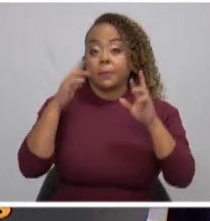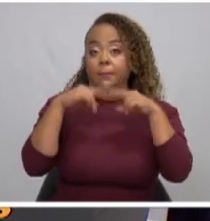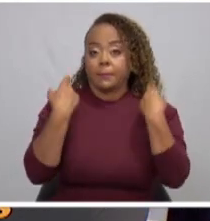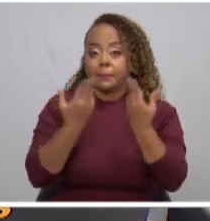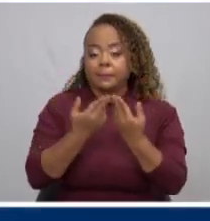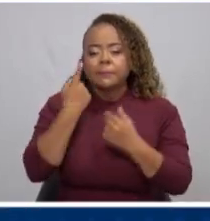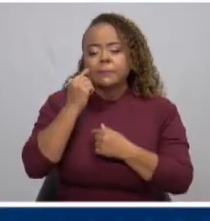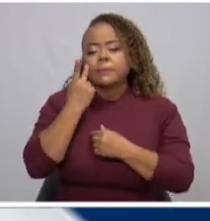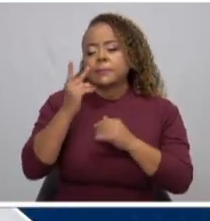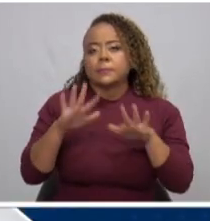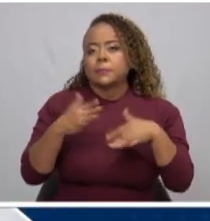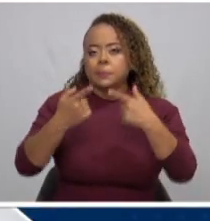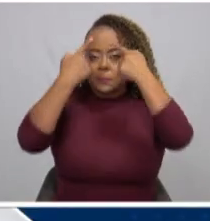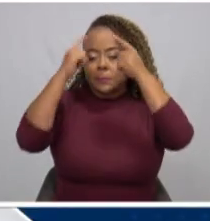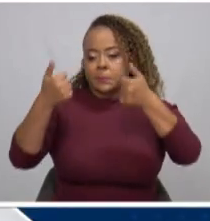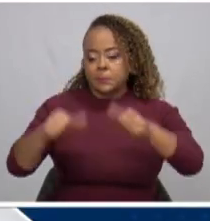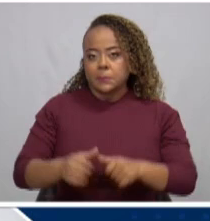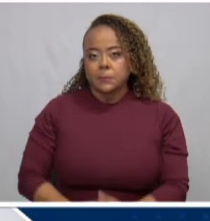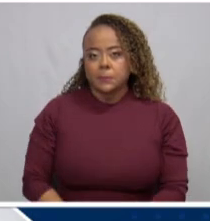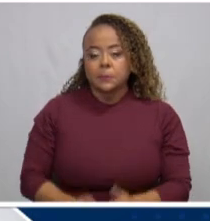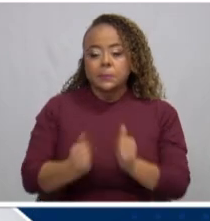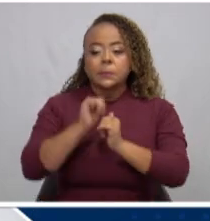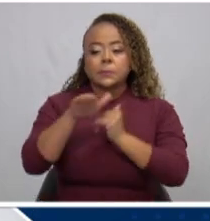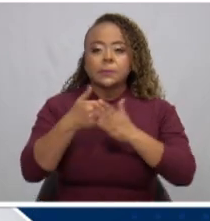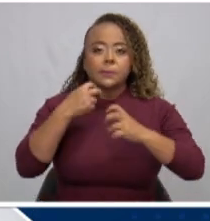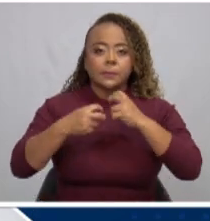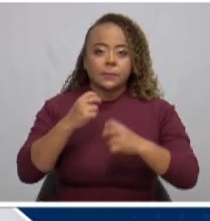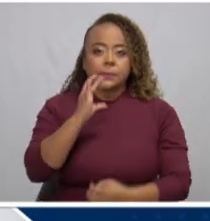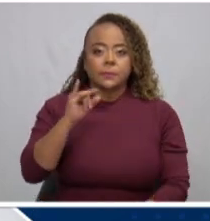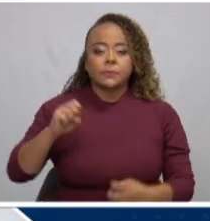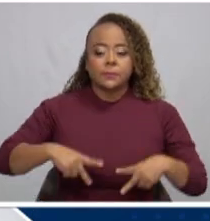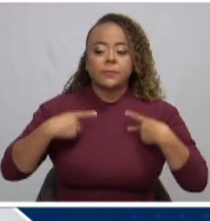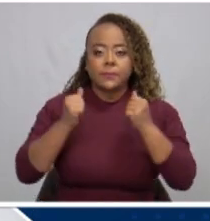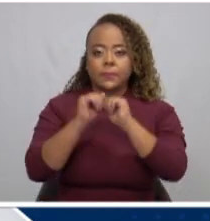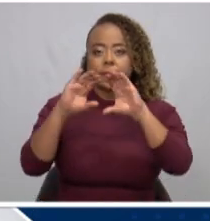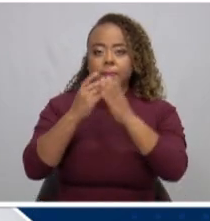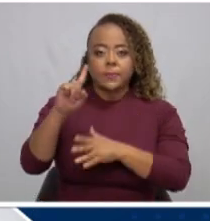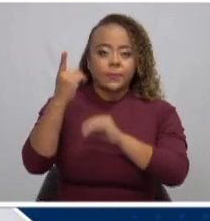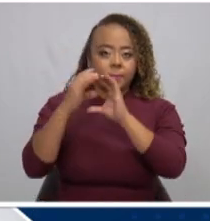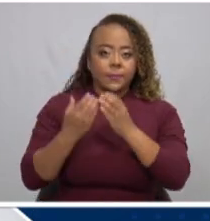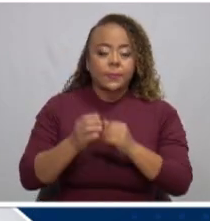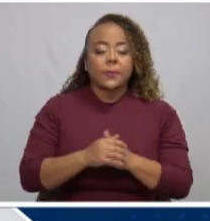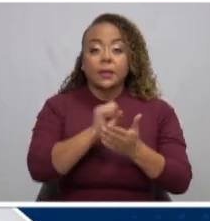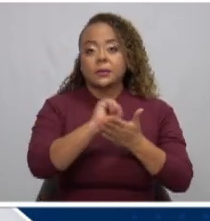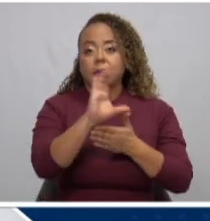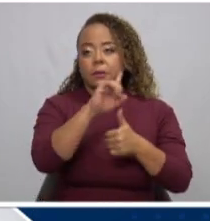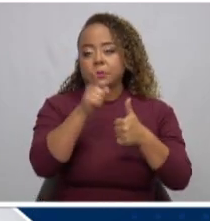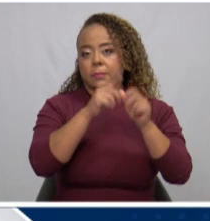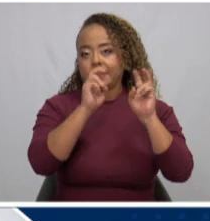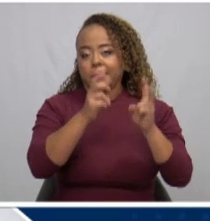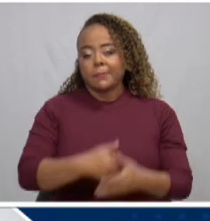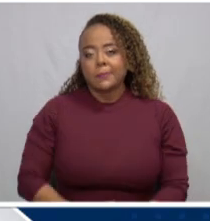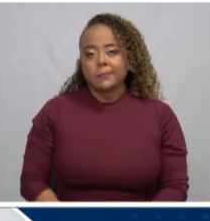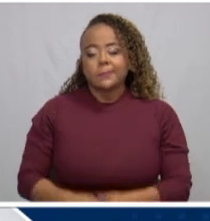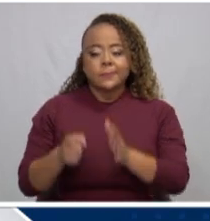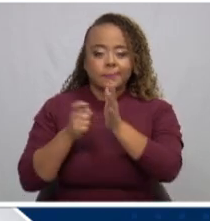para ver de qué manera se llega un arreglo con todas las broncas con la caja que están pasando con los clubes de primera edición sí que lo de San Carlos entra en el primer aspecto que es la